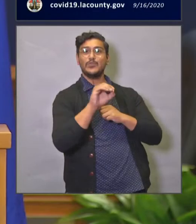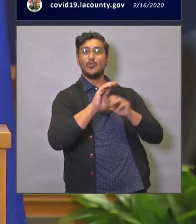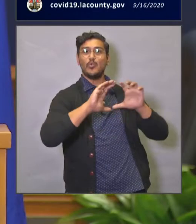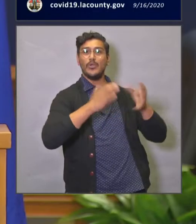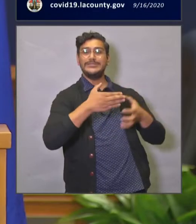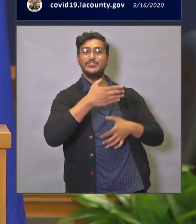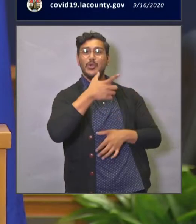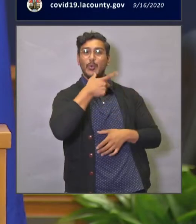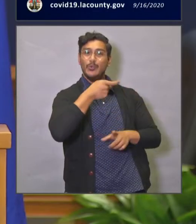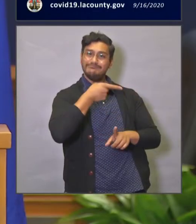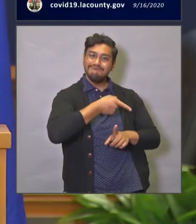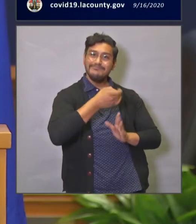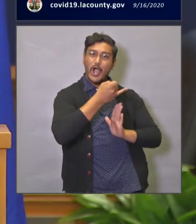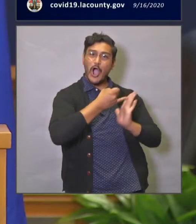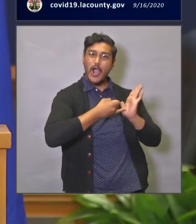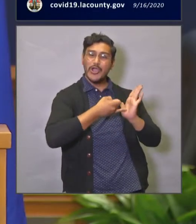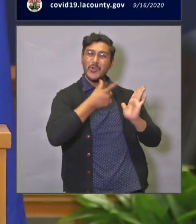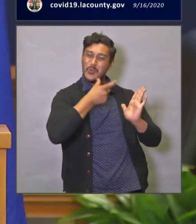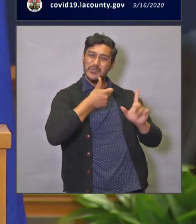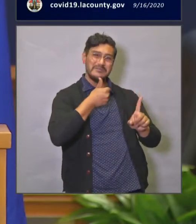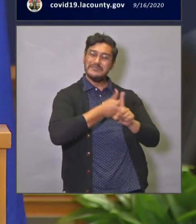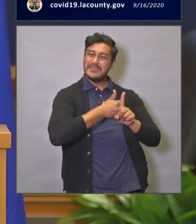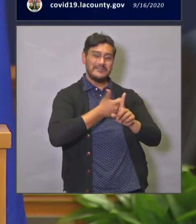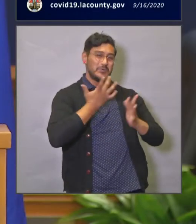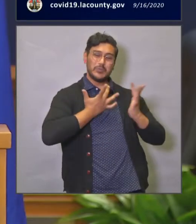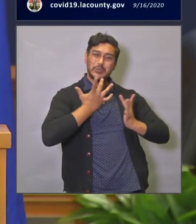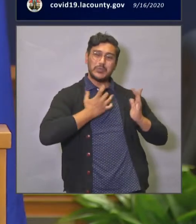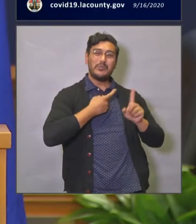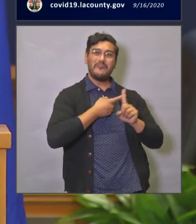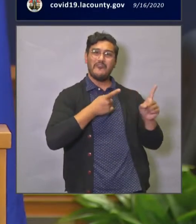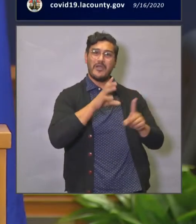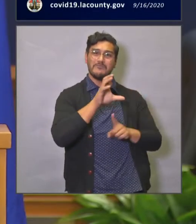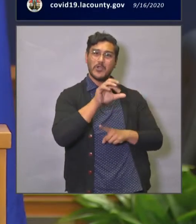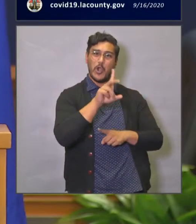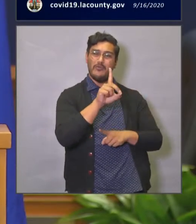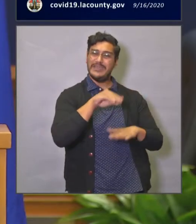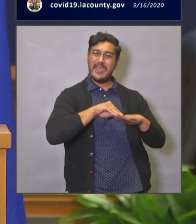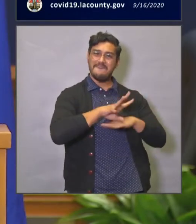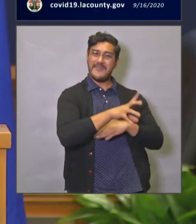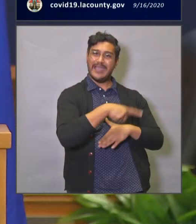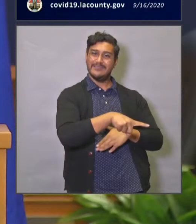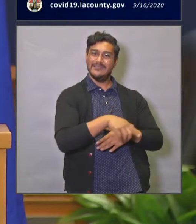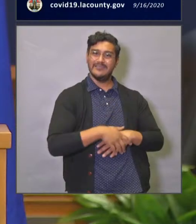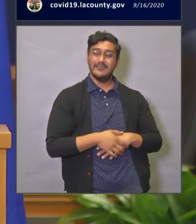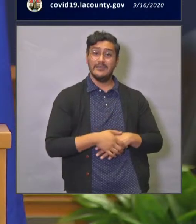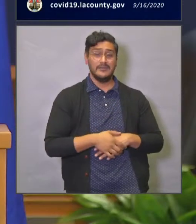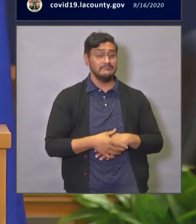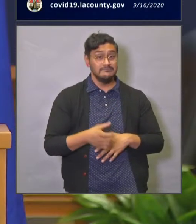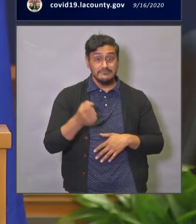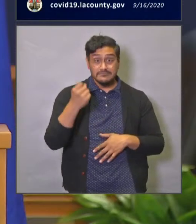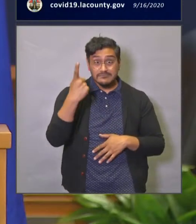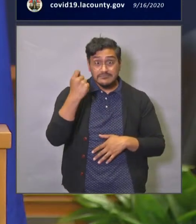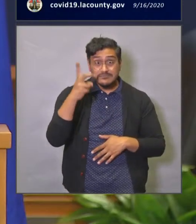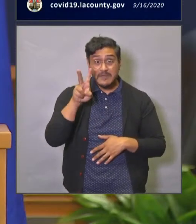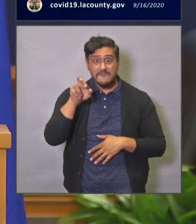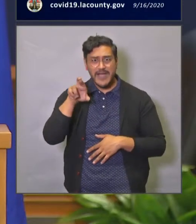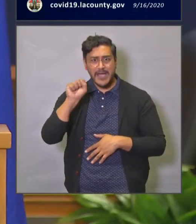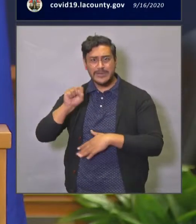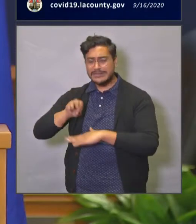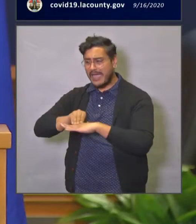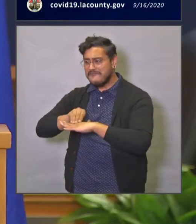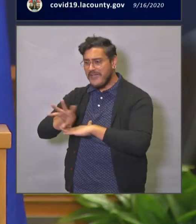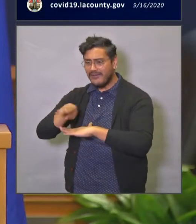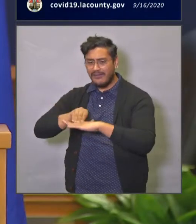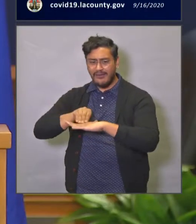organizaciones de las artes impactados por el virus. Esta pandemia ha impactado a las organizaciones tanto como